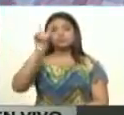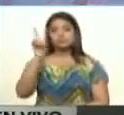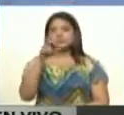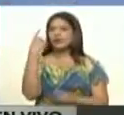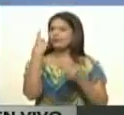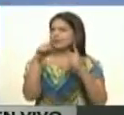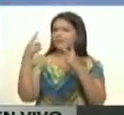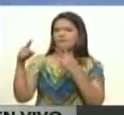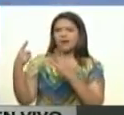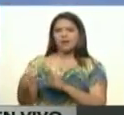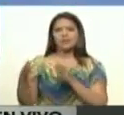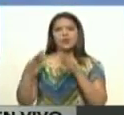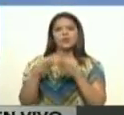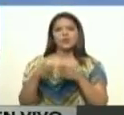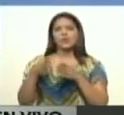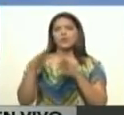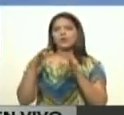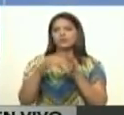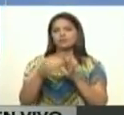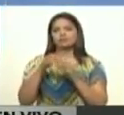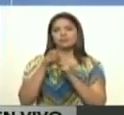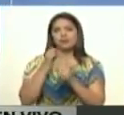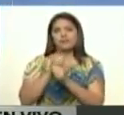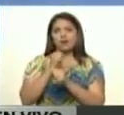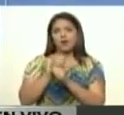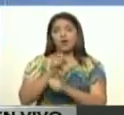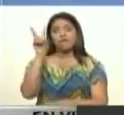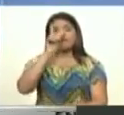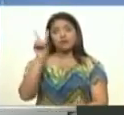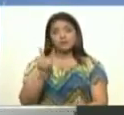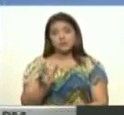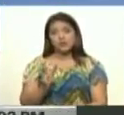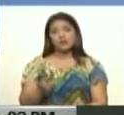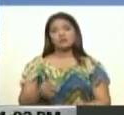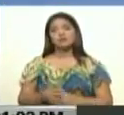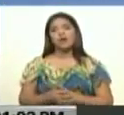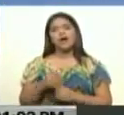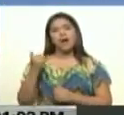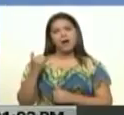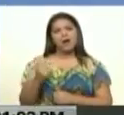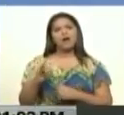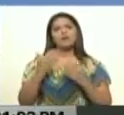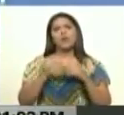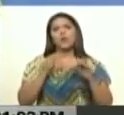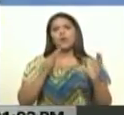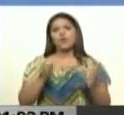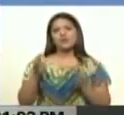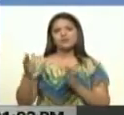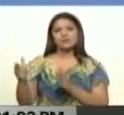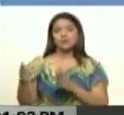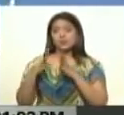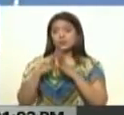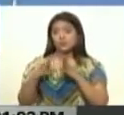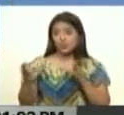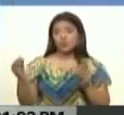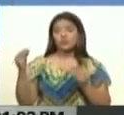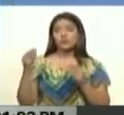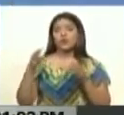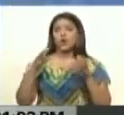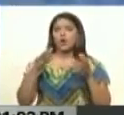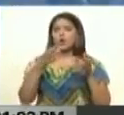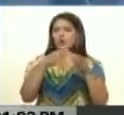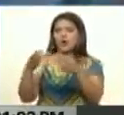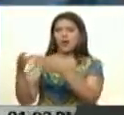distintos sectores del movimiento obrero y sindical venezolano, donde hay organizaciones sindicales clasistas de